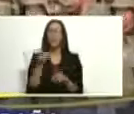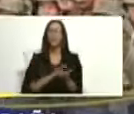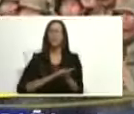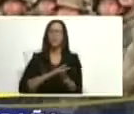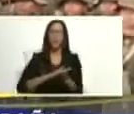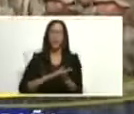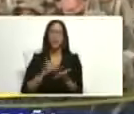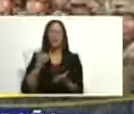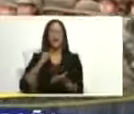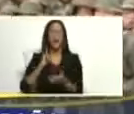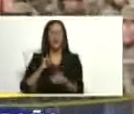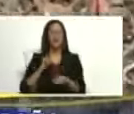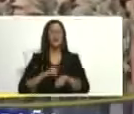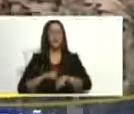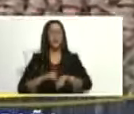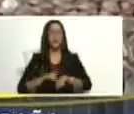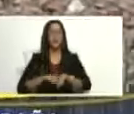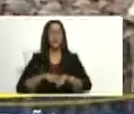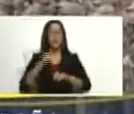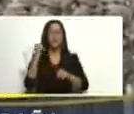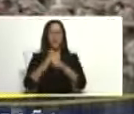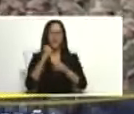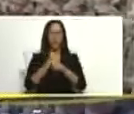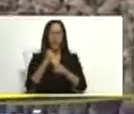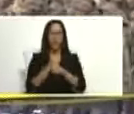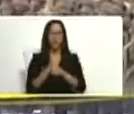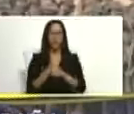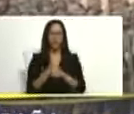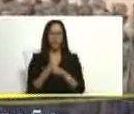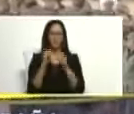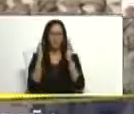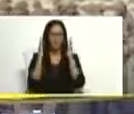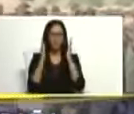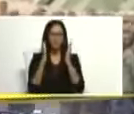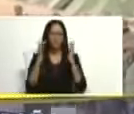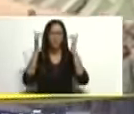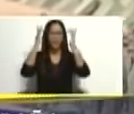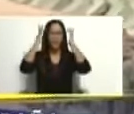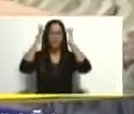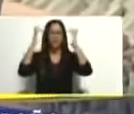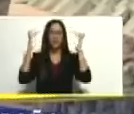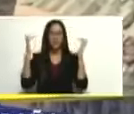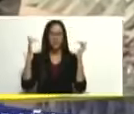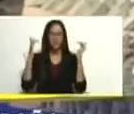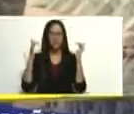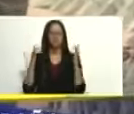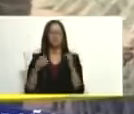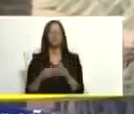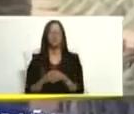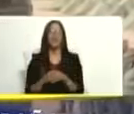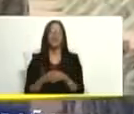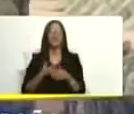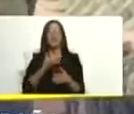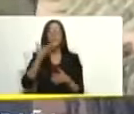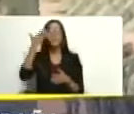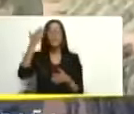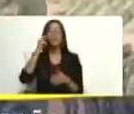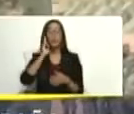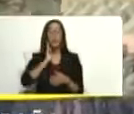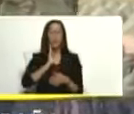que dedicarle tiempo al trabajo, a la inteligencia, a la creatividad en el espíritu de